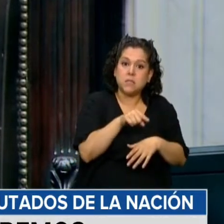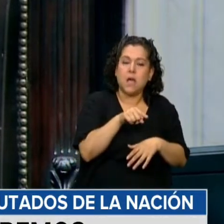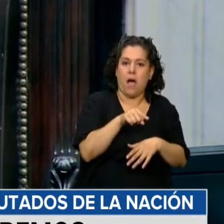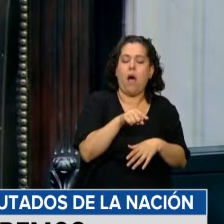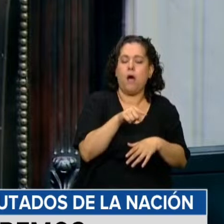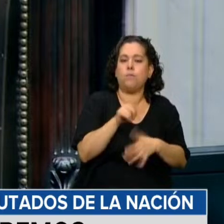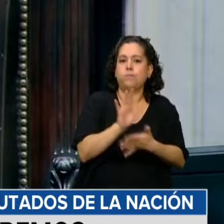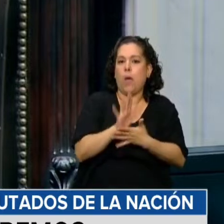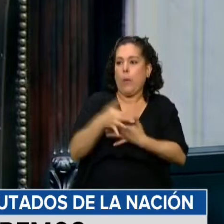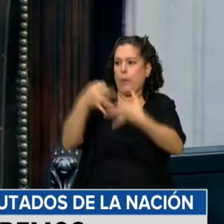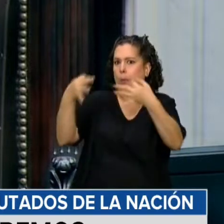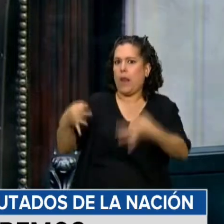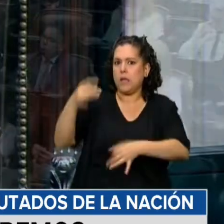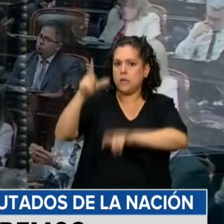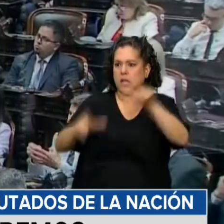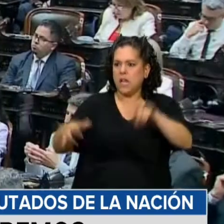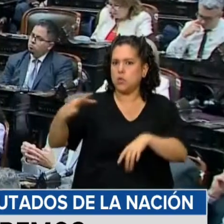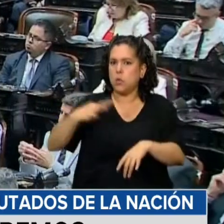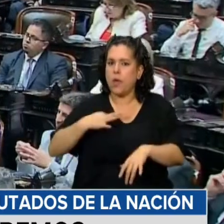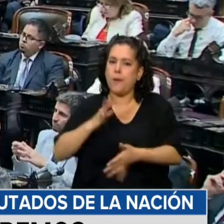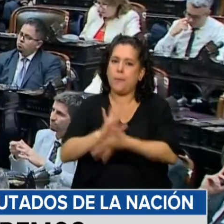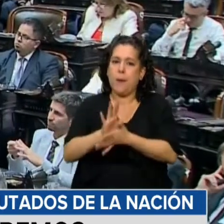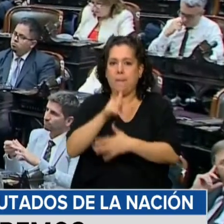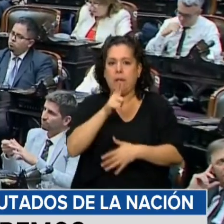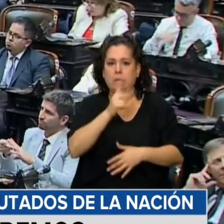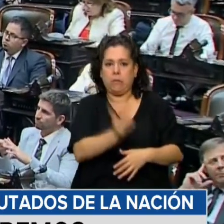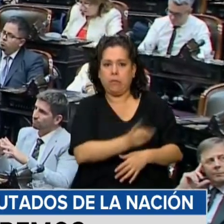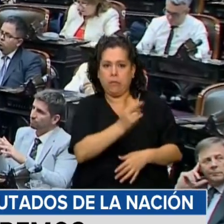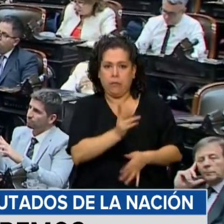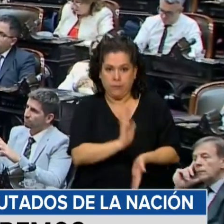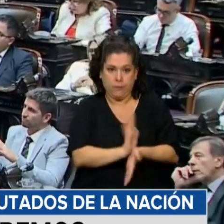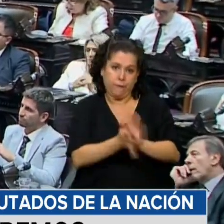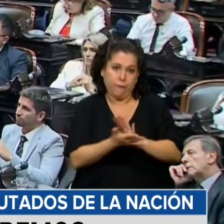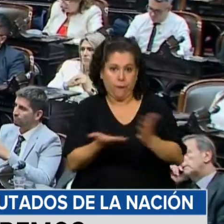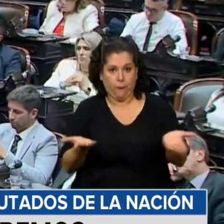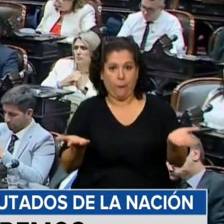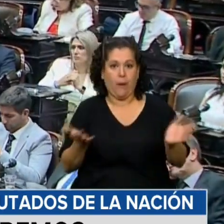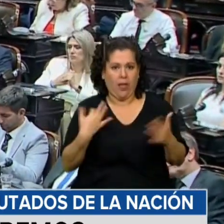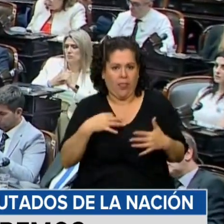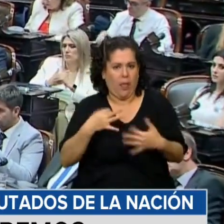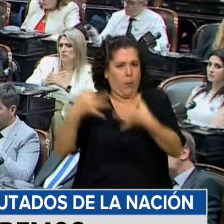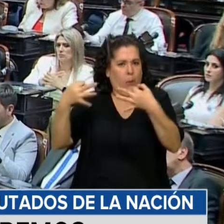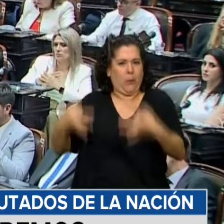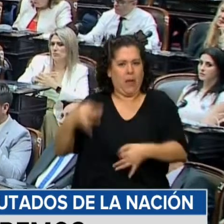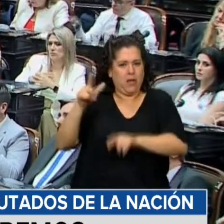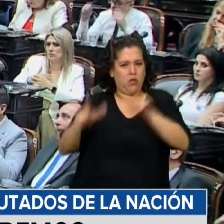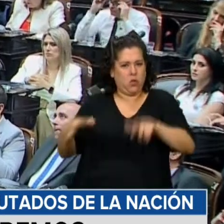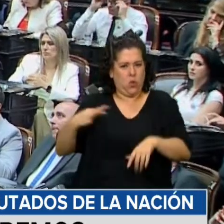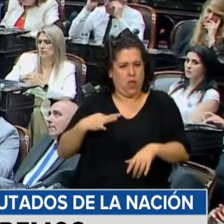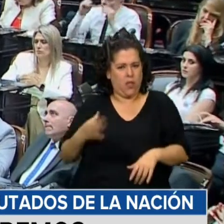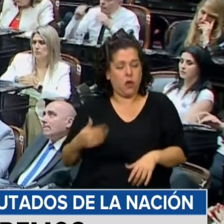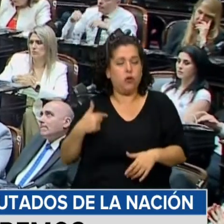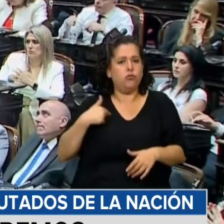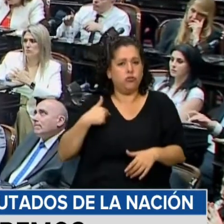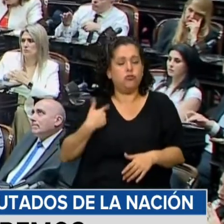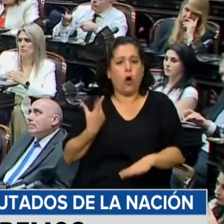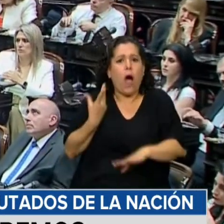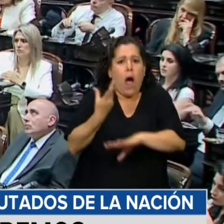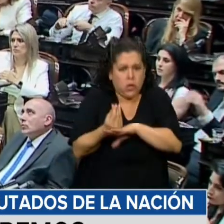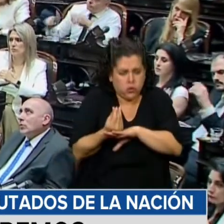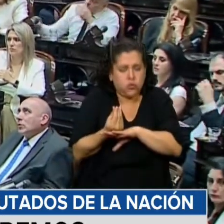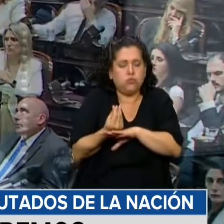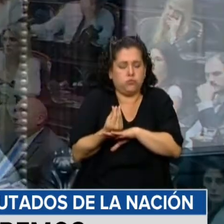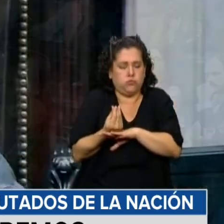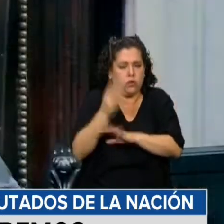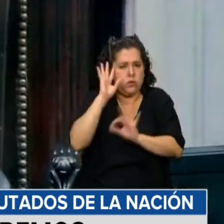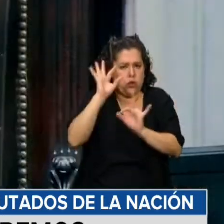el bienestar de los ciudadanos es una cáscara vacía. Tengo plena conciencia de que asumo el cargo en momentos muy difíciles